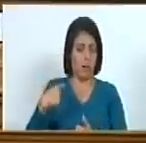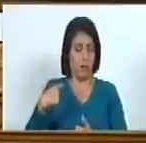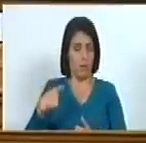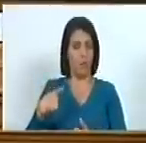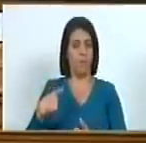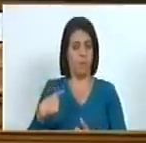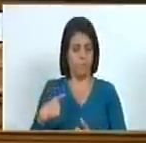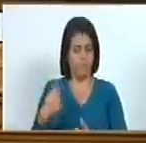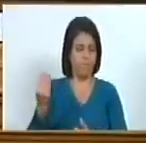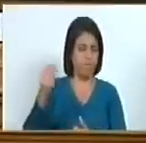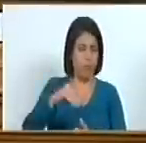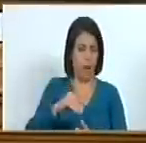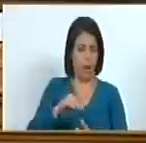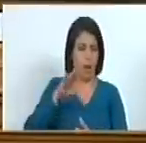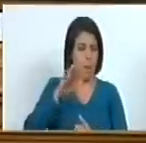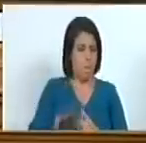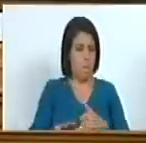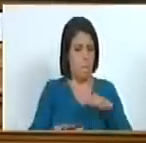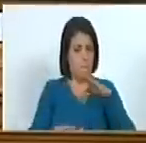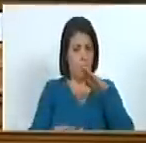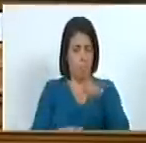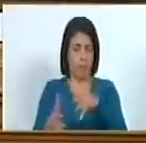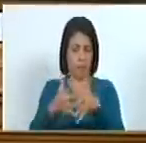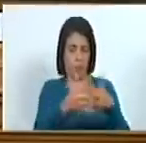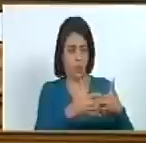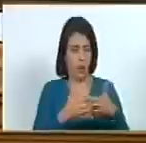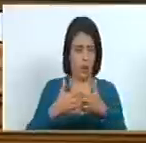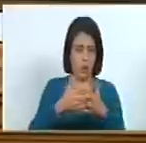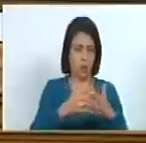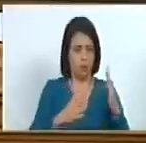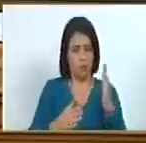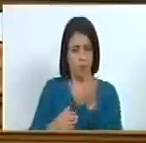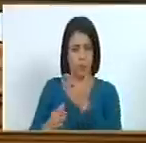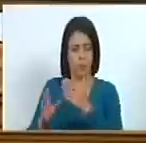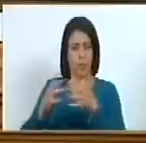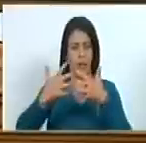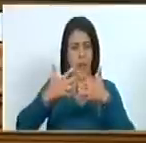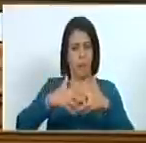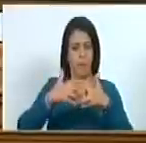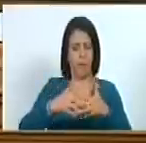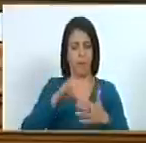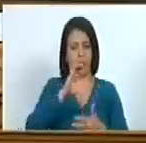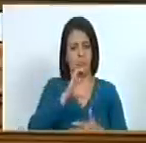dieron un paso más el imperialismo norteamericano para robarnos la empresa Citgo.